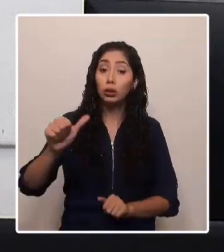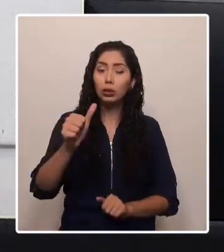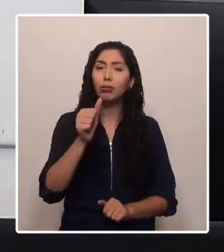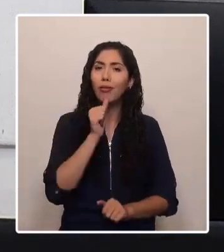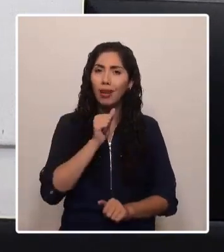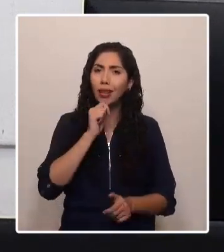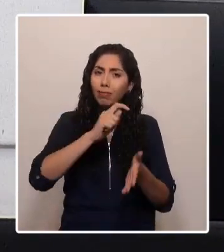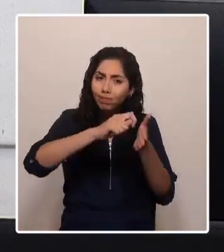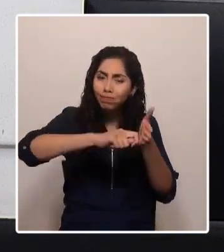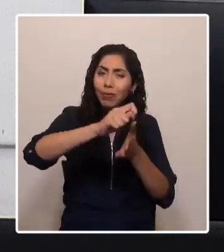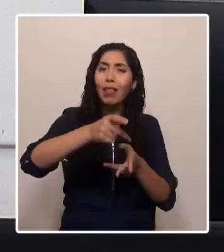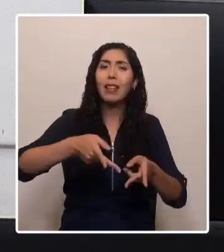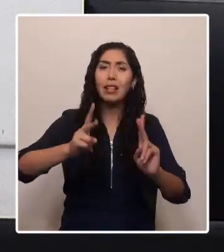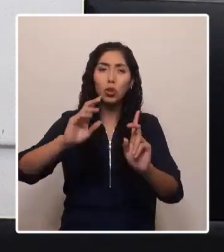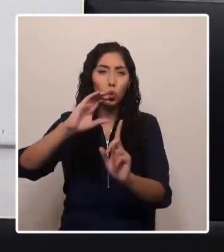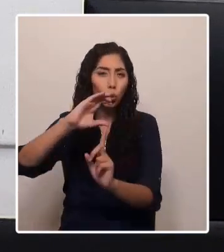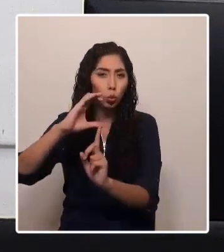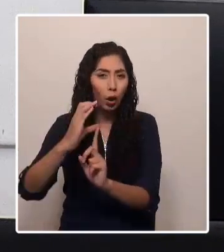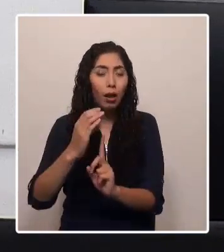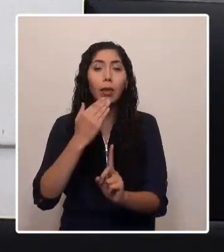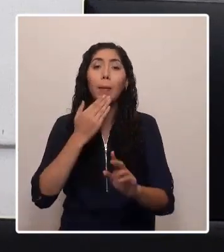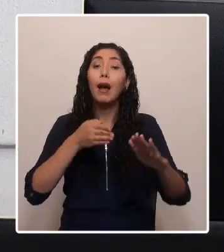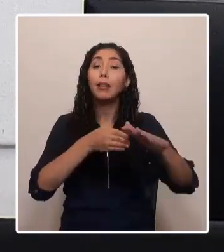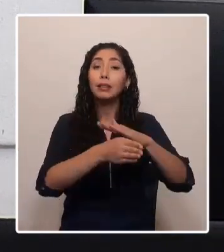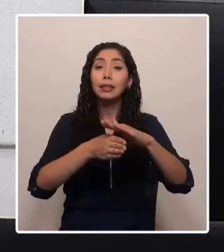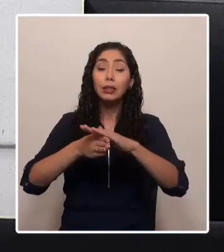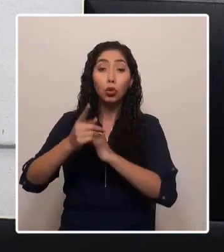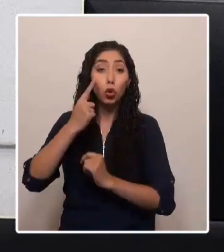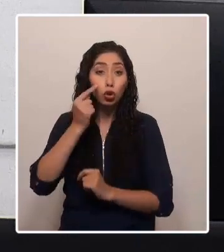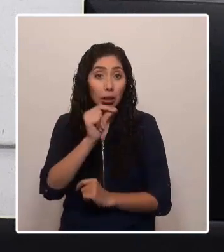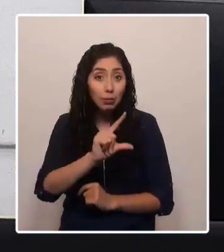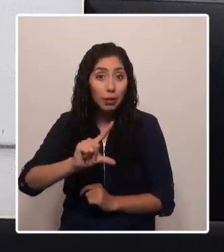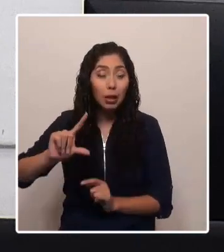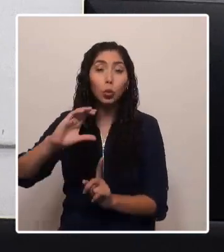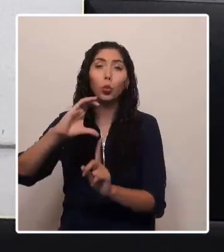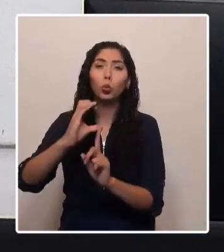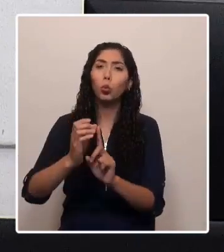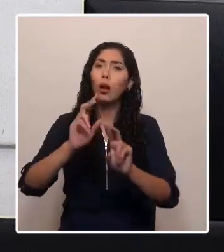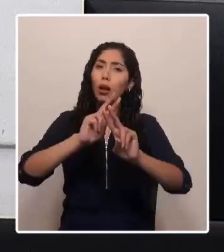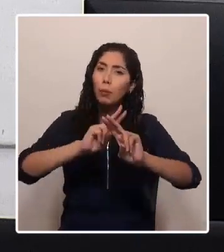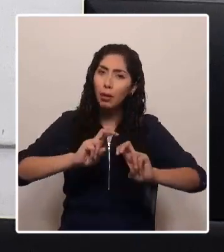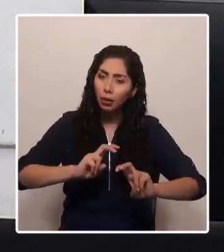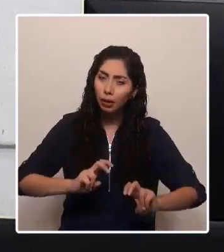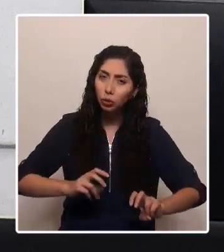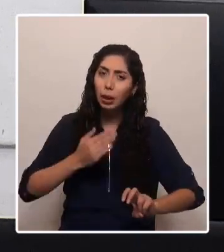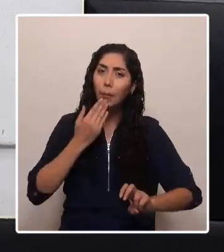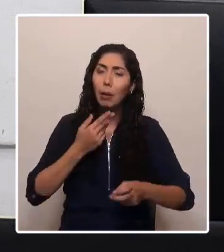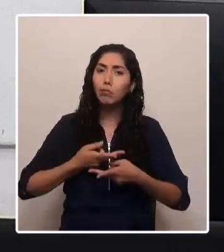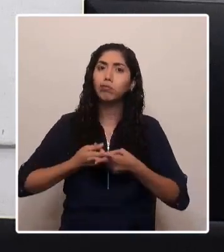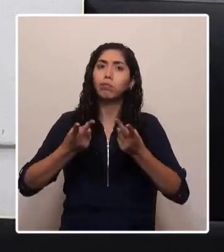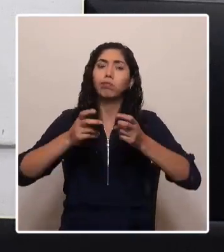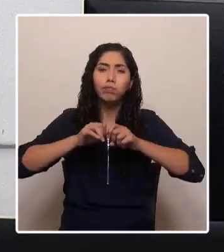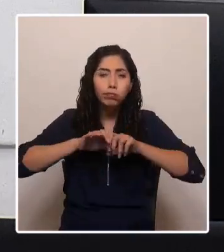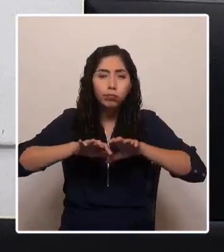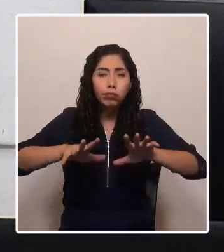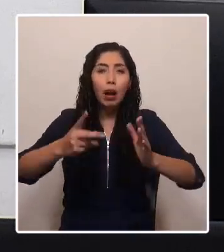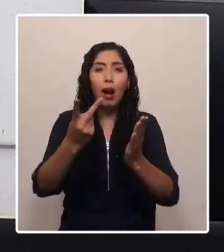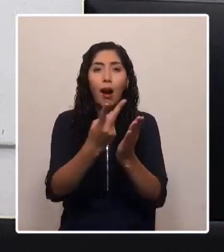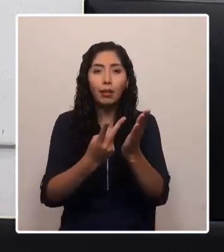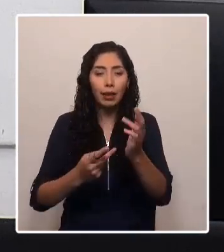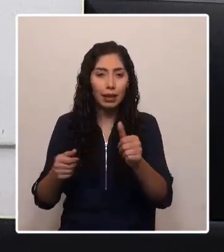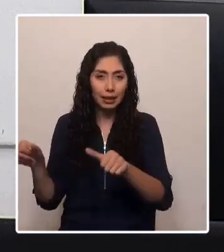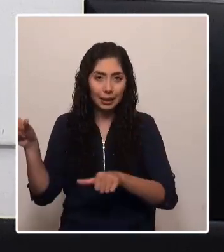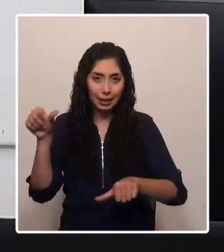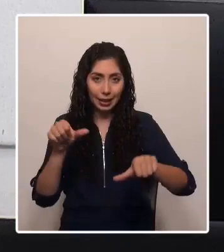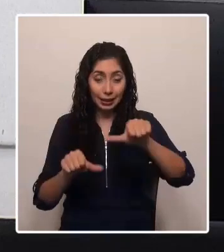culturales, incluidos el acceso al conocimiento y la cultura, la investigación y la difusión de las artes y la ciencia. La Constitución que queremos